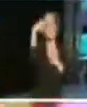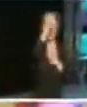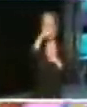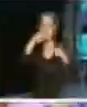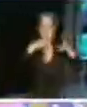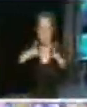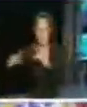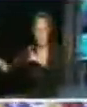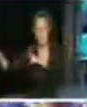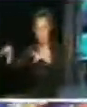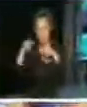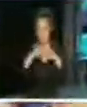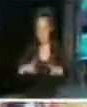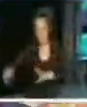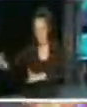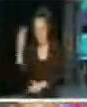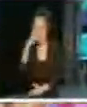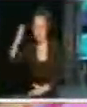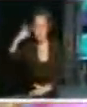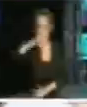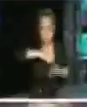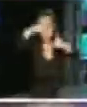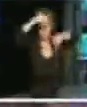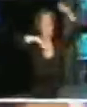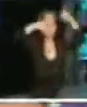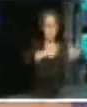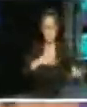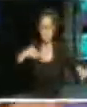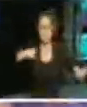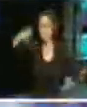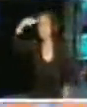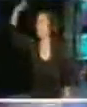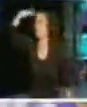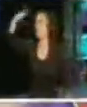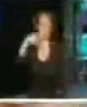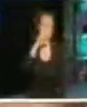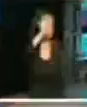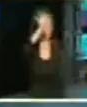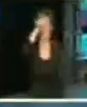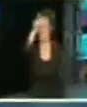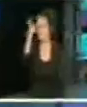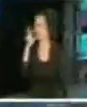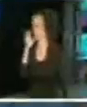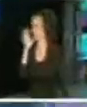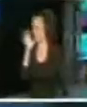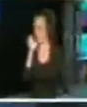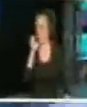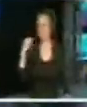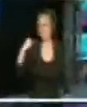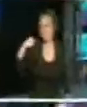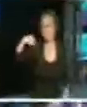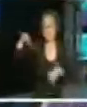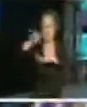Siglas del PP, tengo gran desilusión, vaya desastre de nación, ya está pisando rey de España